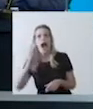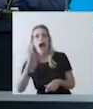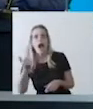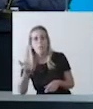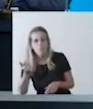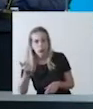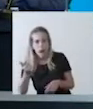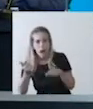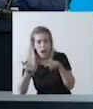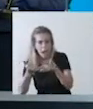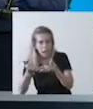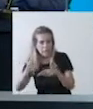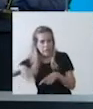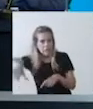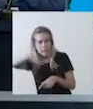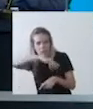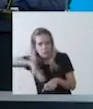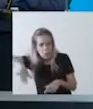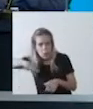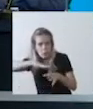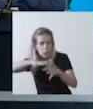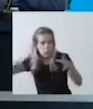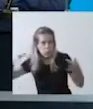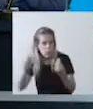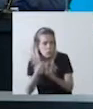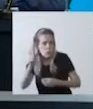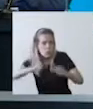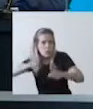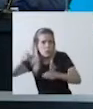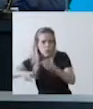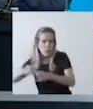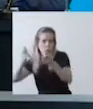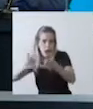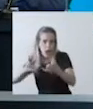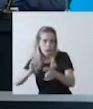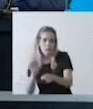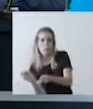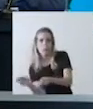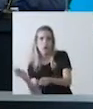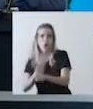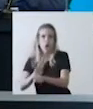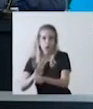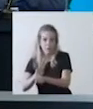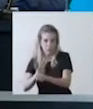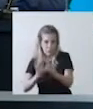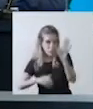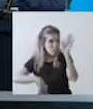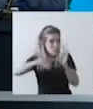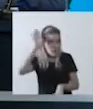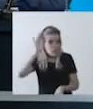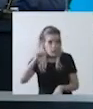ejemplo, la caja de barbijo de 50 barbijos, nosotros la comprábamos a 200 pesos y en este momento se está consiguiendo entre 2.000 y 3.000